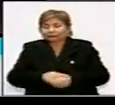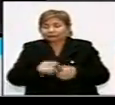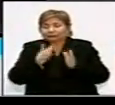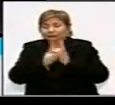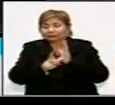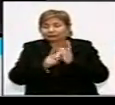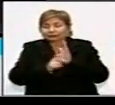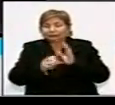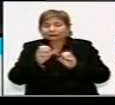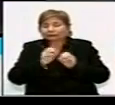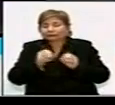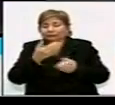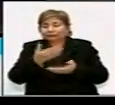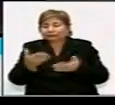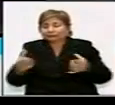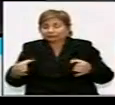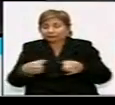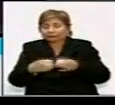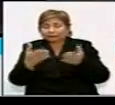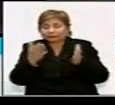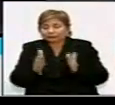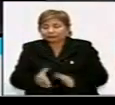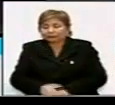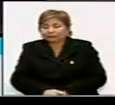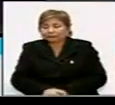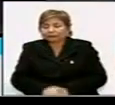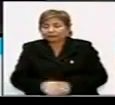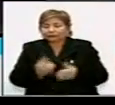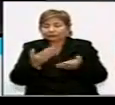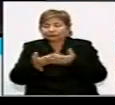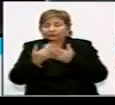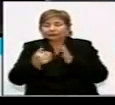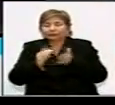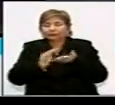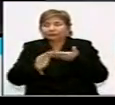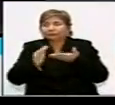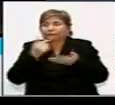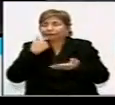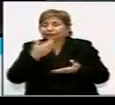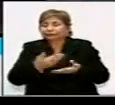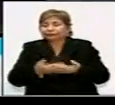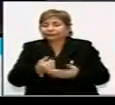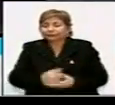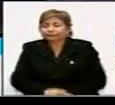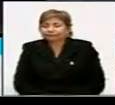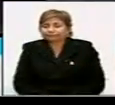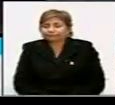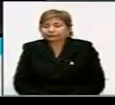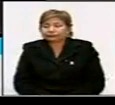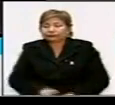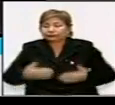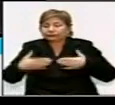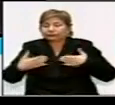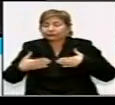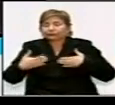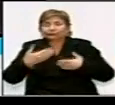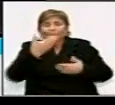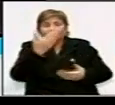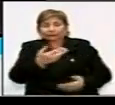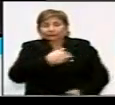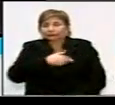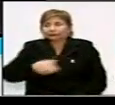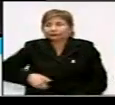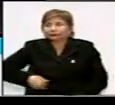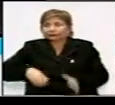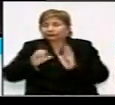ordinaria señores congresistas antes de solicitar la dispensa permítanme felicitar a la presidente la comisión